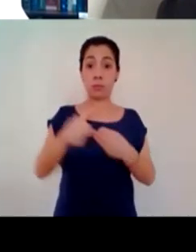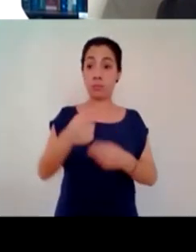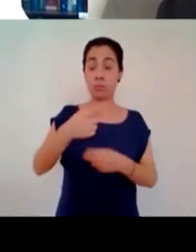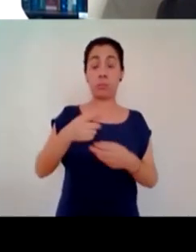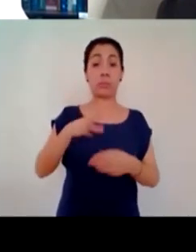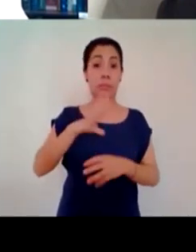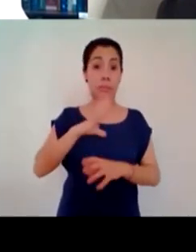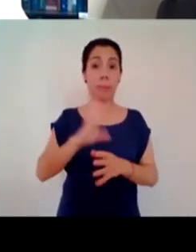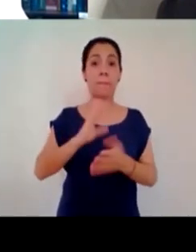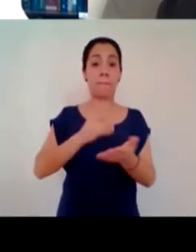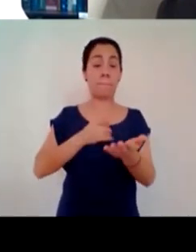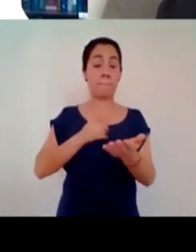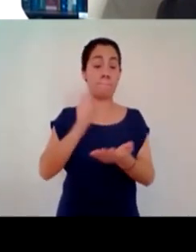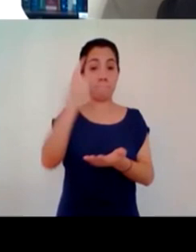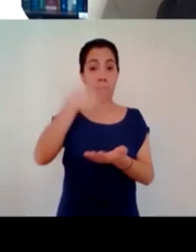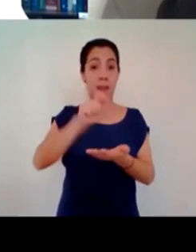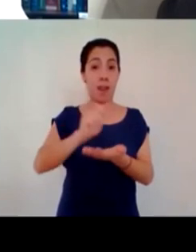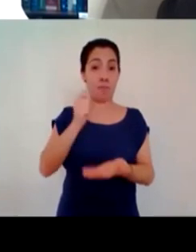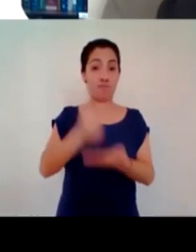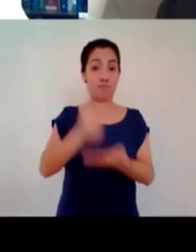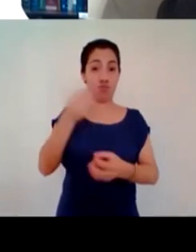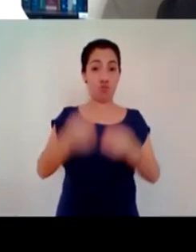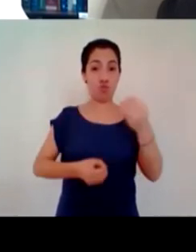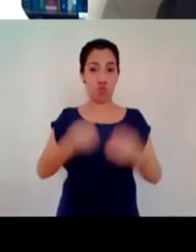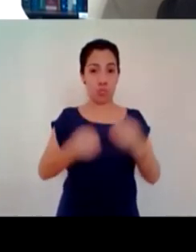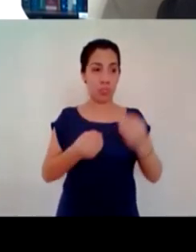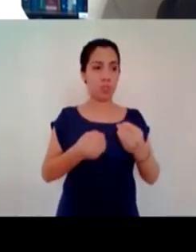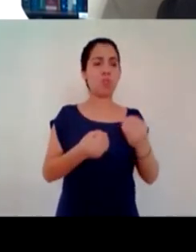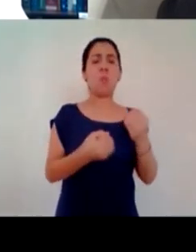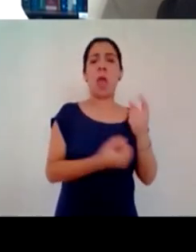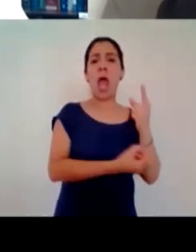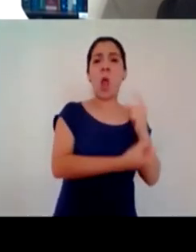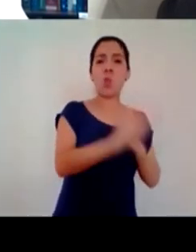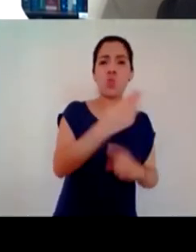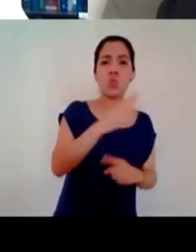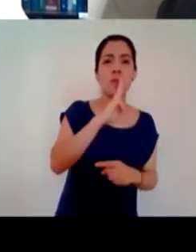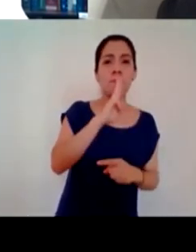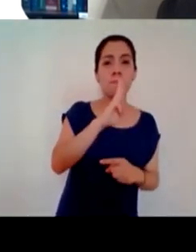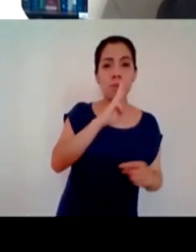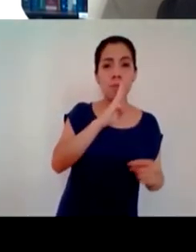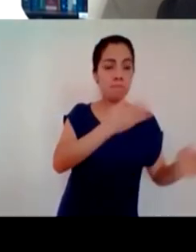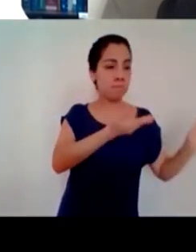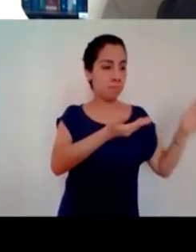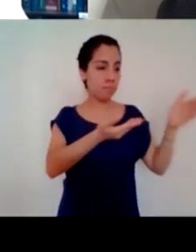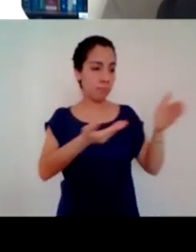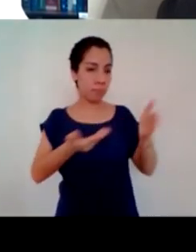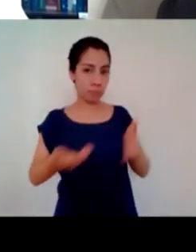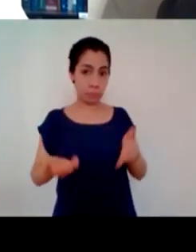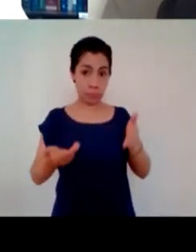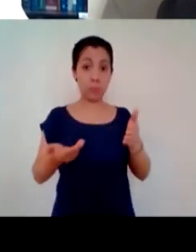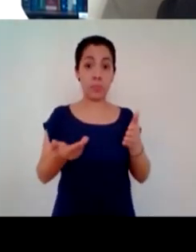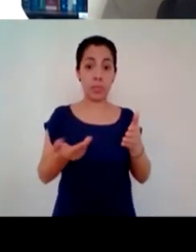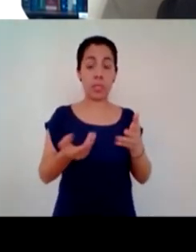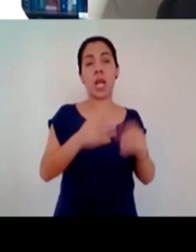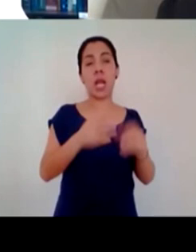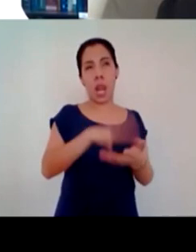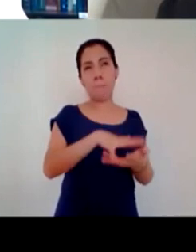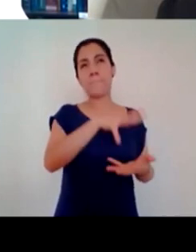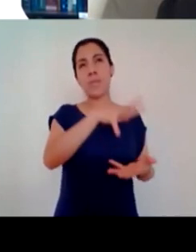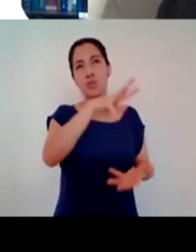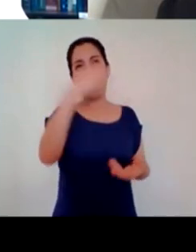mamás, la mayoría de ellas mamás, muy pocos padres, llegaban con sus hijos, mayormente afroamericanos,